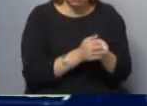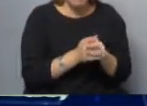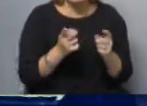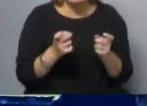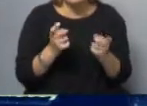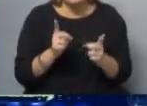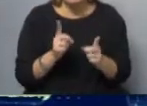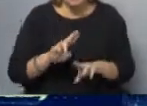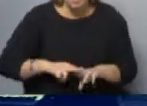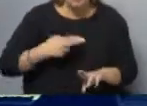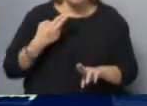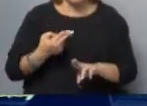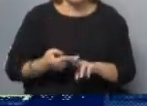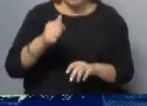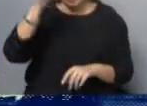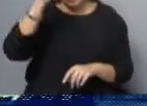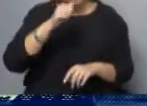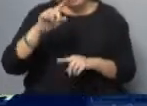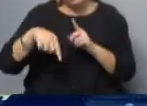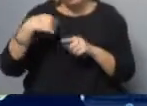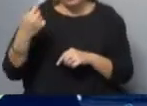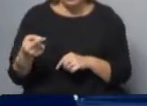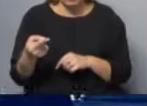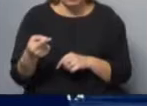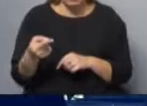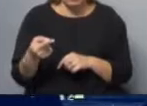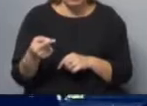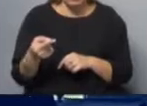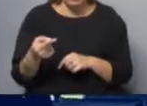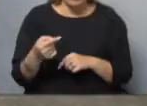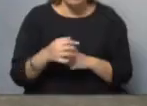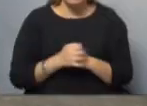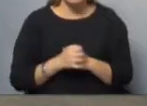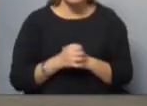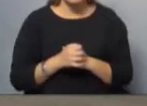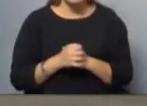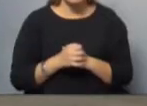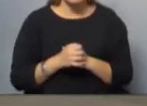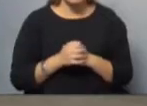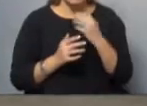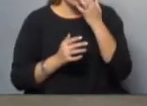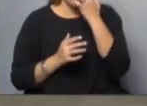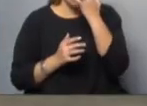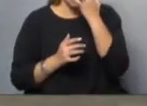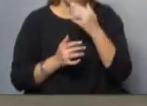ser sometido otra vez a otra cirugía.